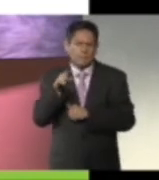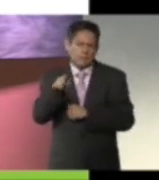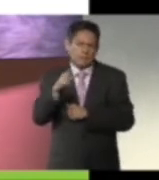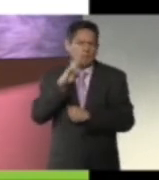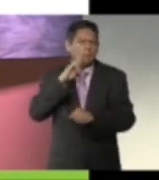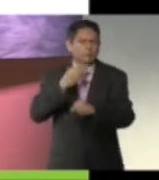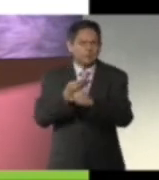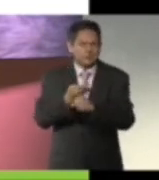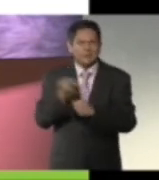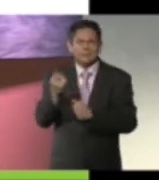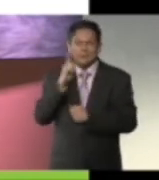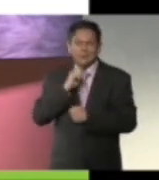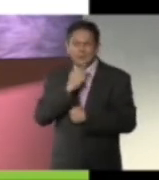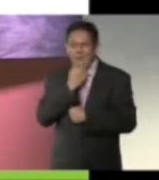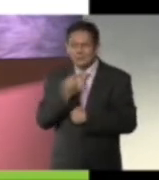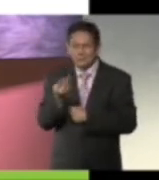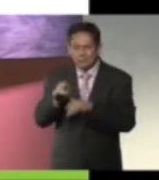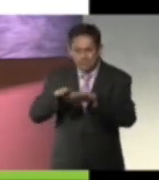Entonces,